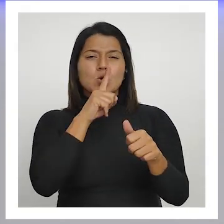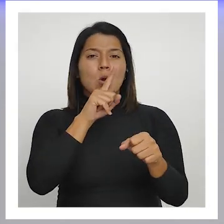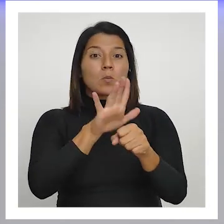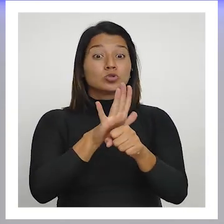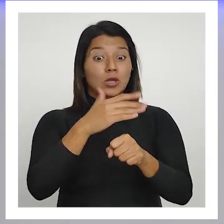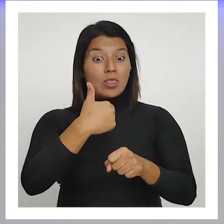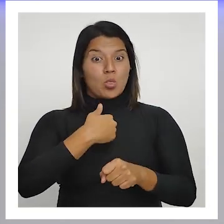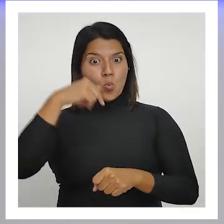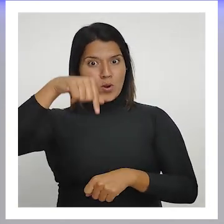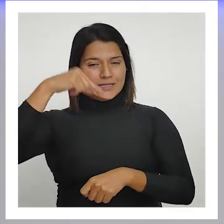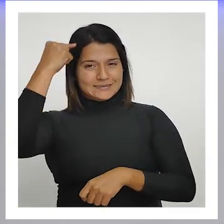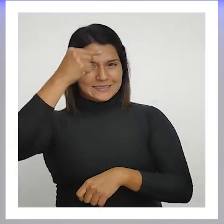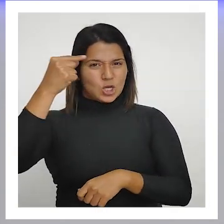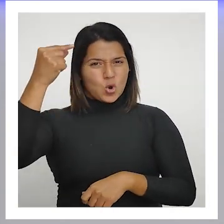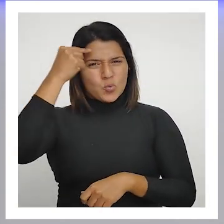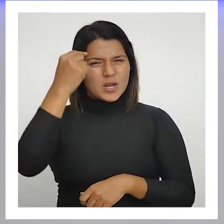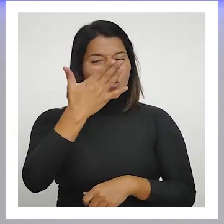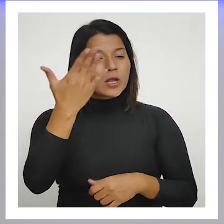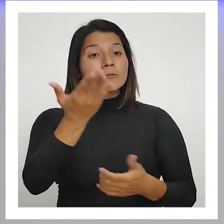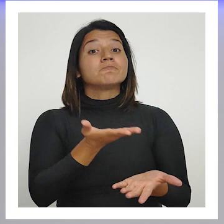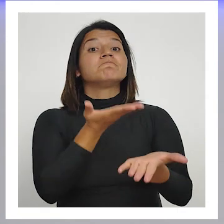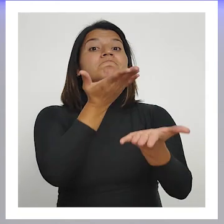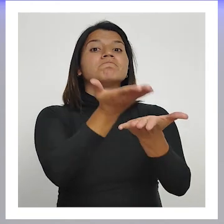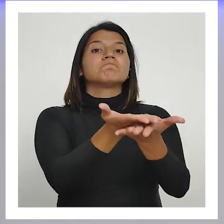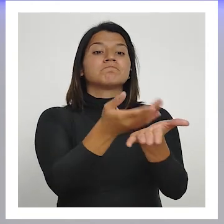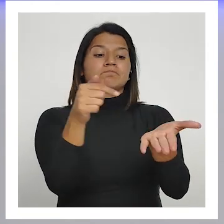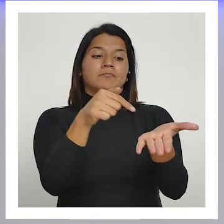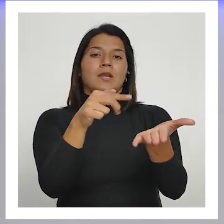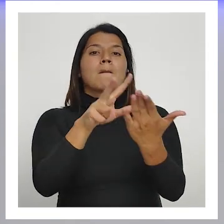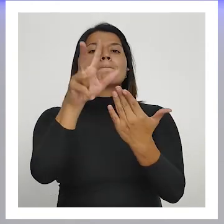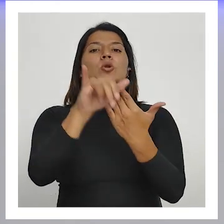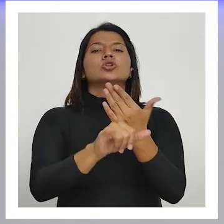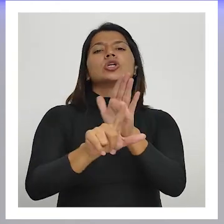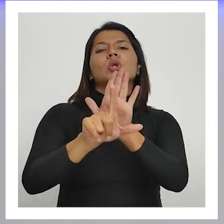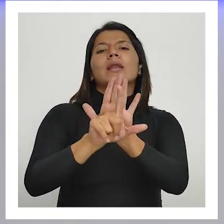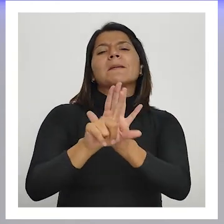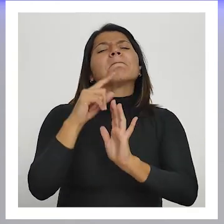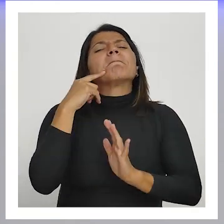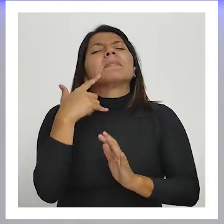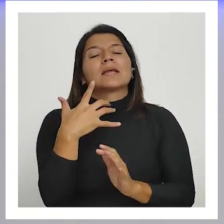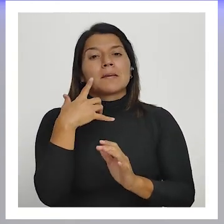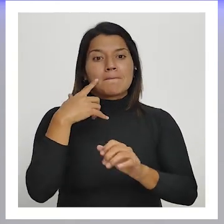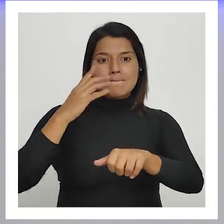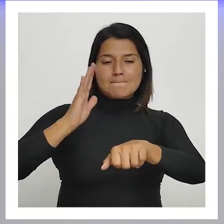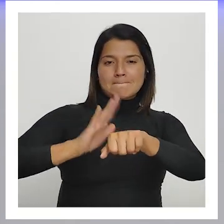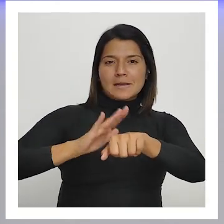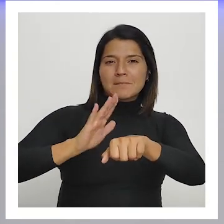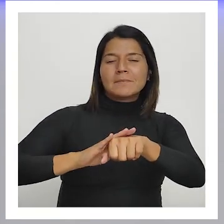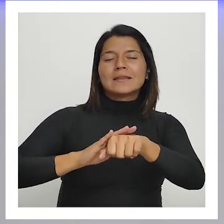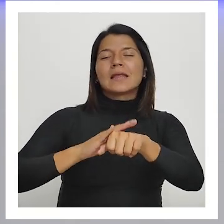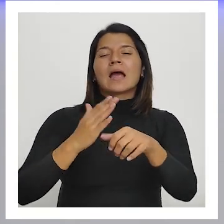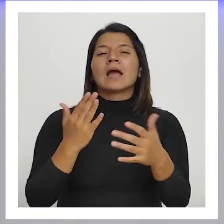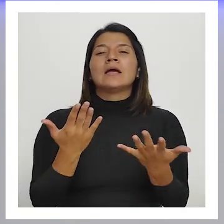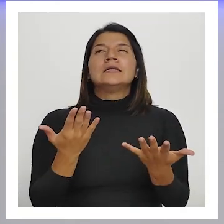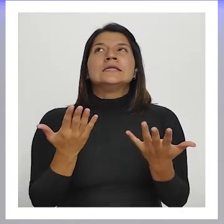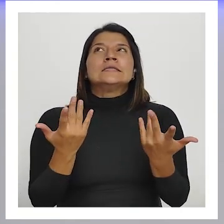esta administración era presentar un proyecto de ley que permitiera, de alguna manera,